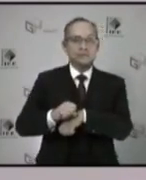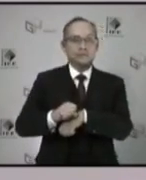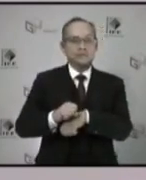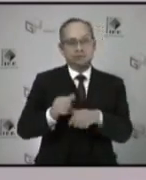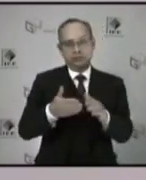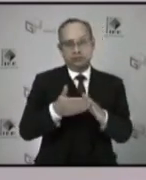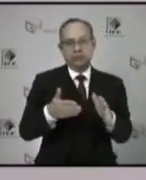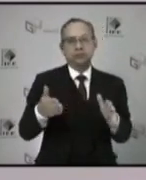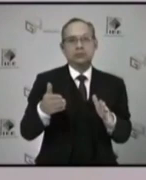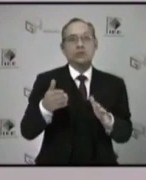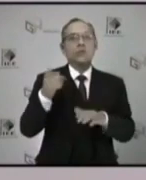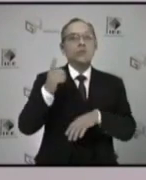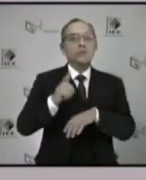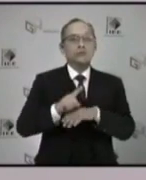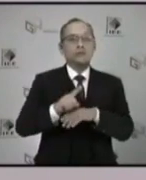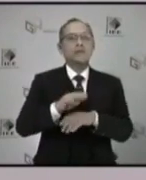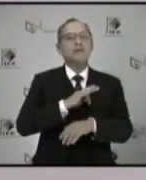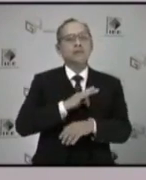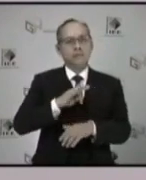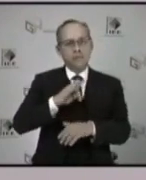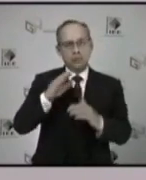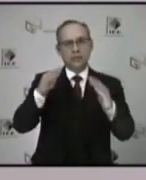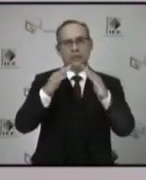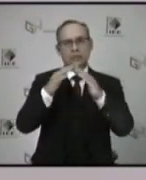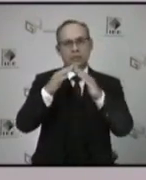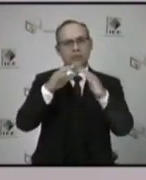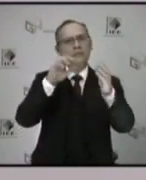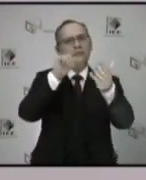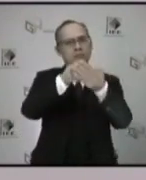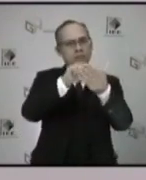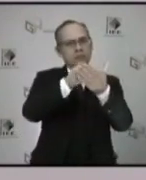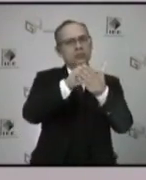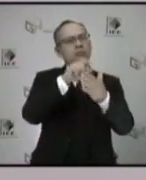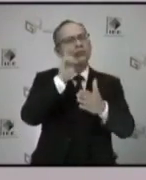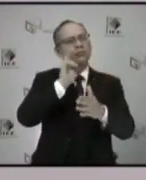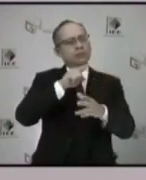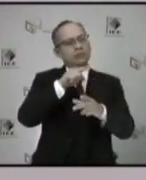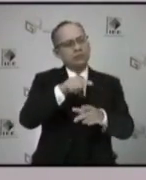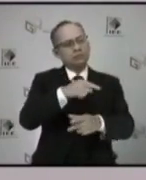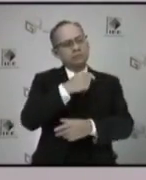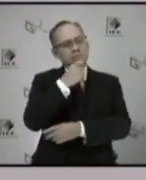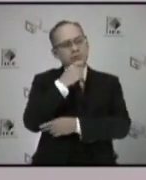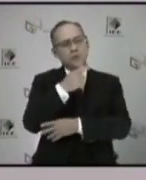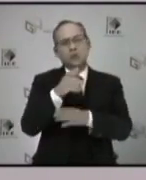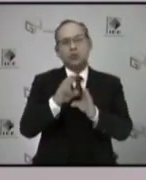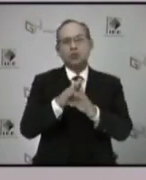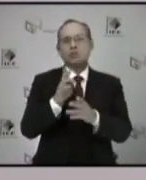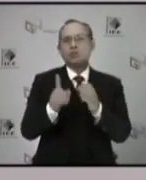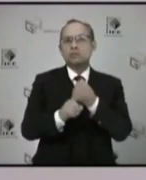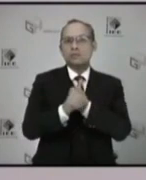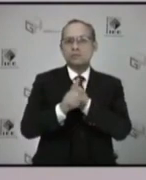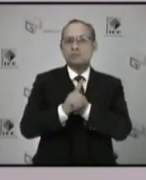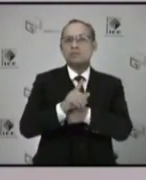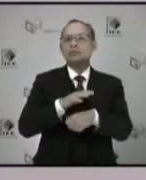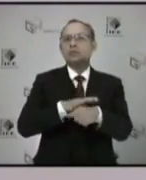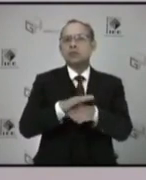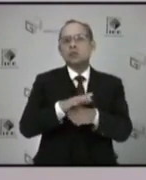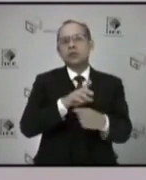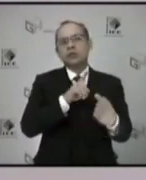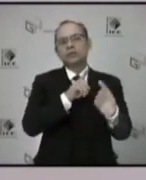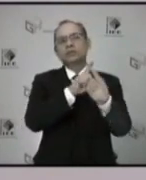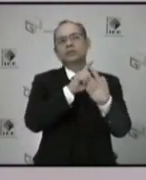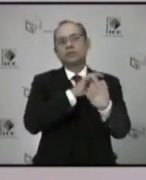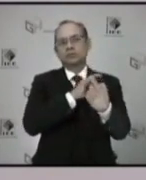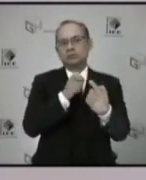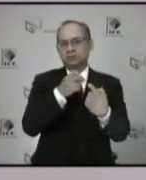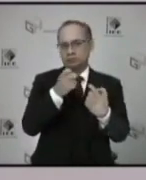puerta de los vecinos para entender y conocer los problemas de cerca. Dejemos a un lado las